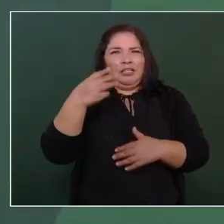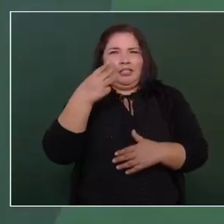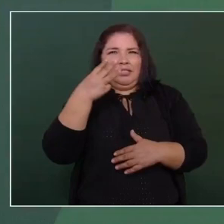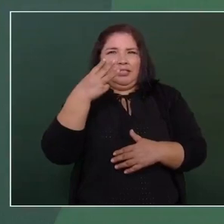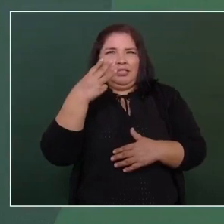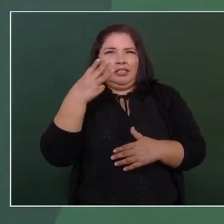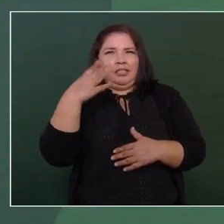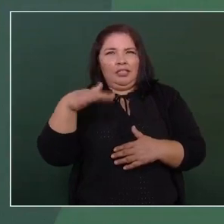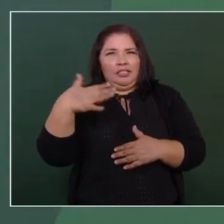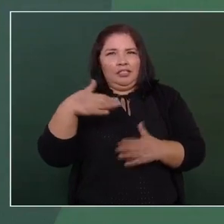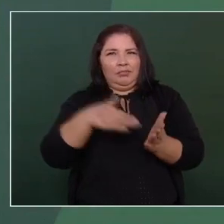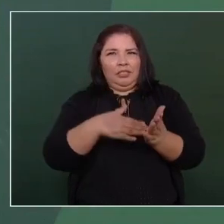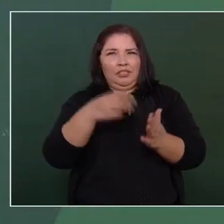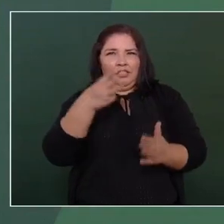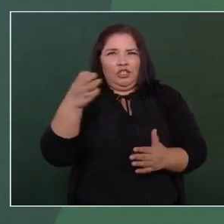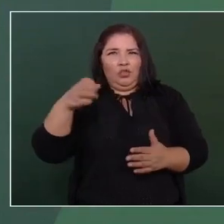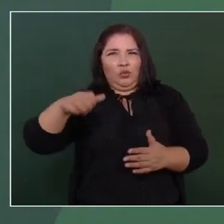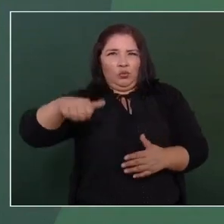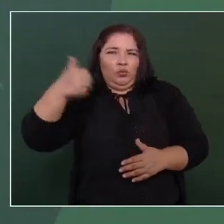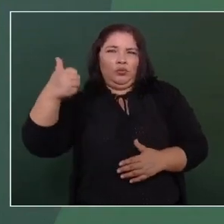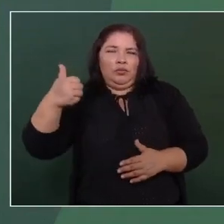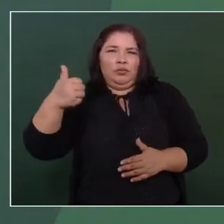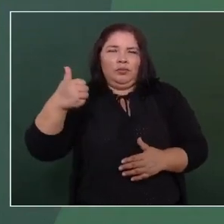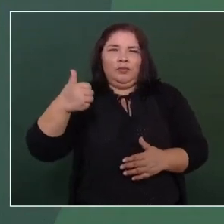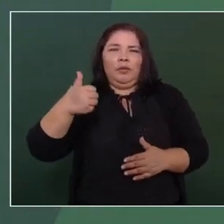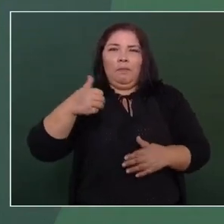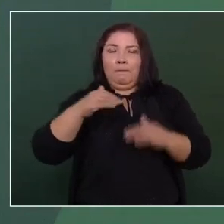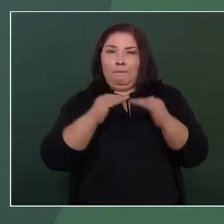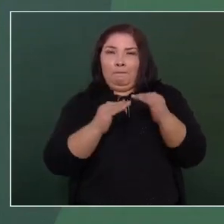15,311. Y aquí va a aumentar porque son